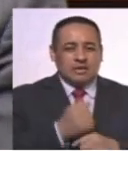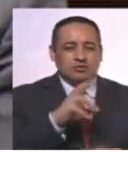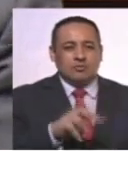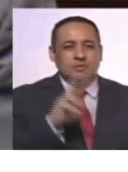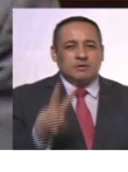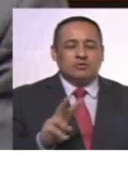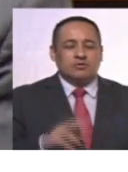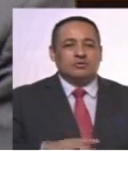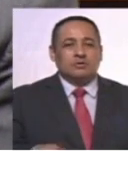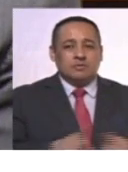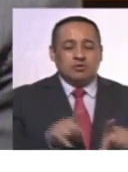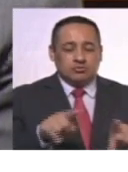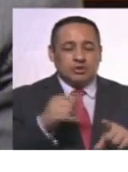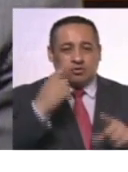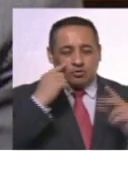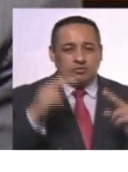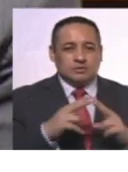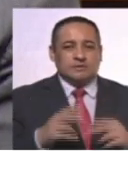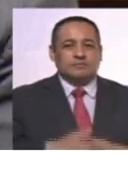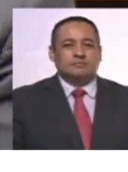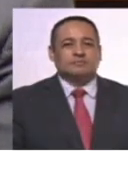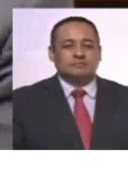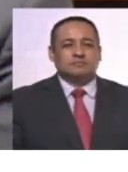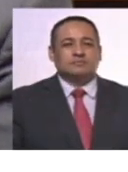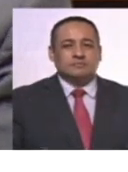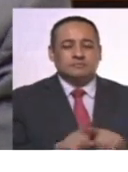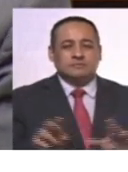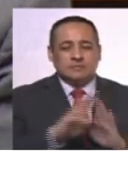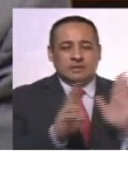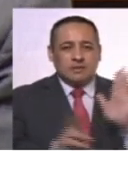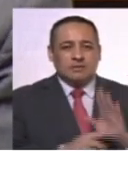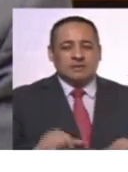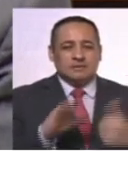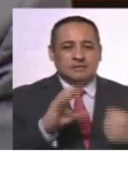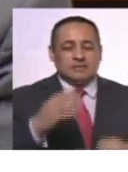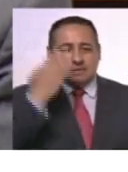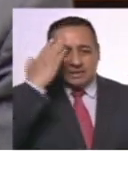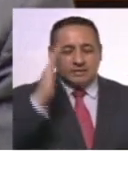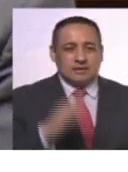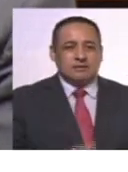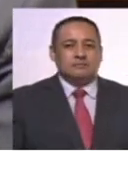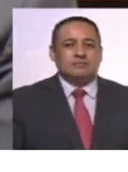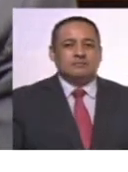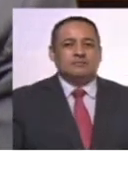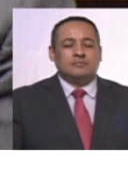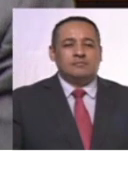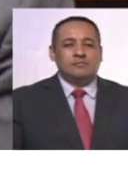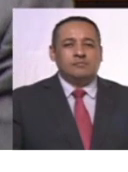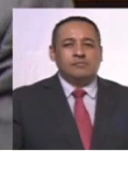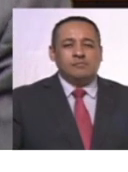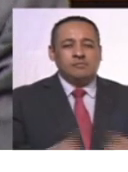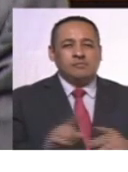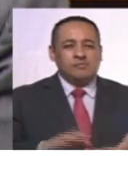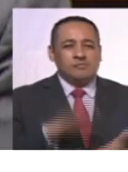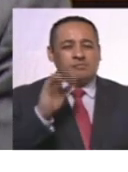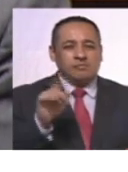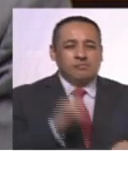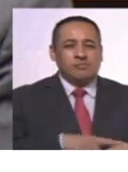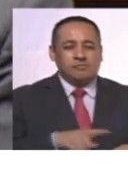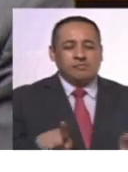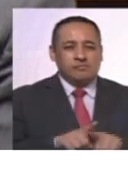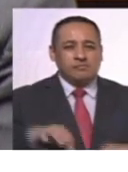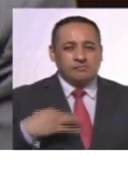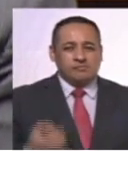2022. Usted lo conoce. Debió reglamentarse en 60 días. En más de una ocasión,